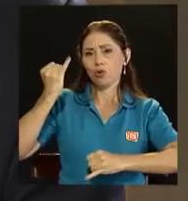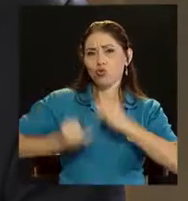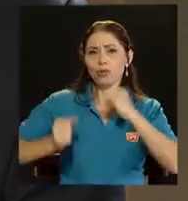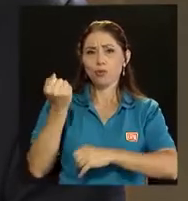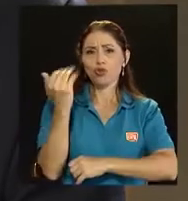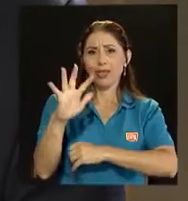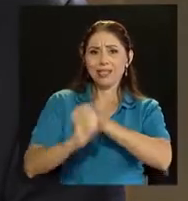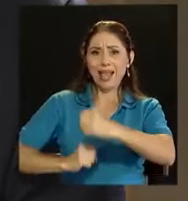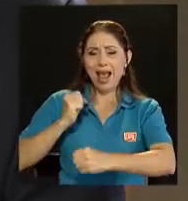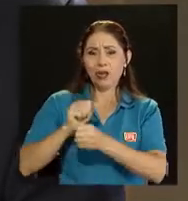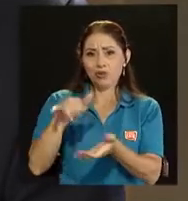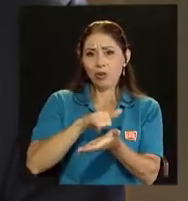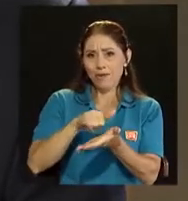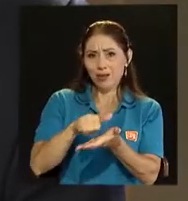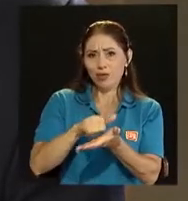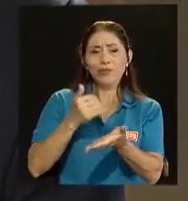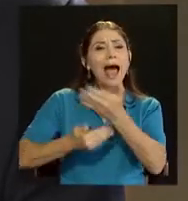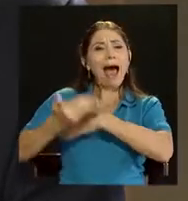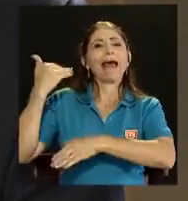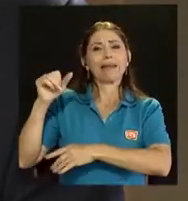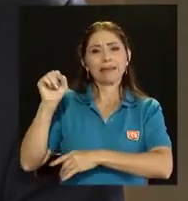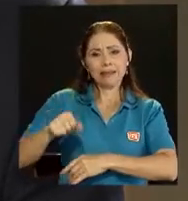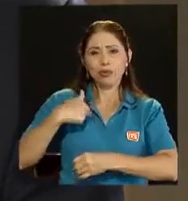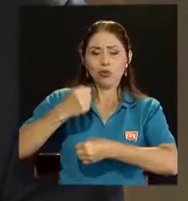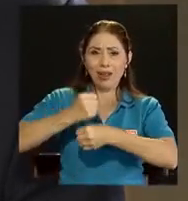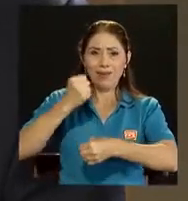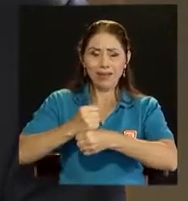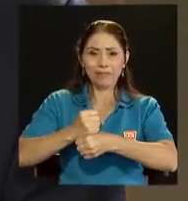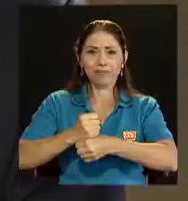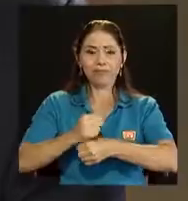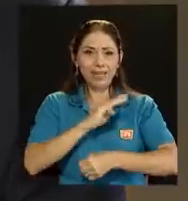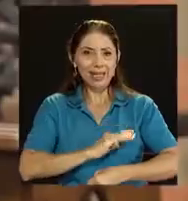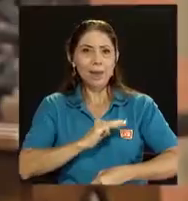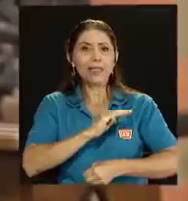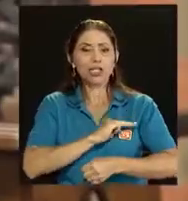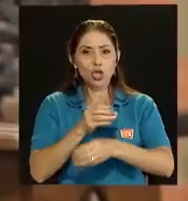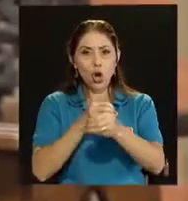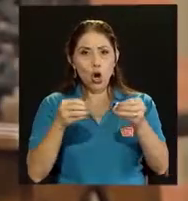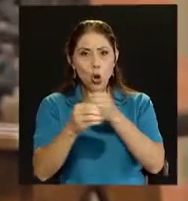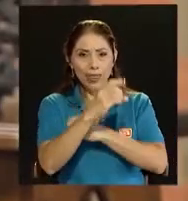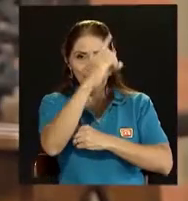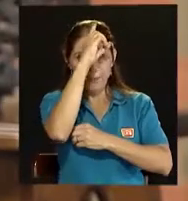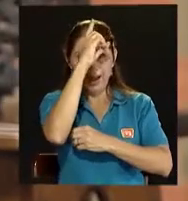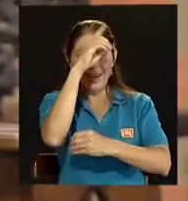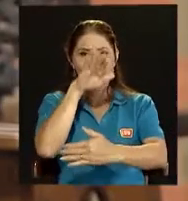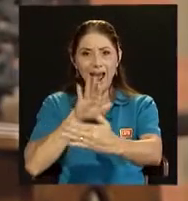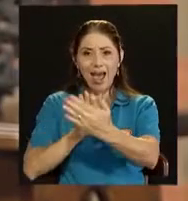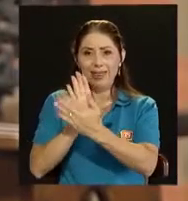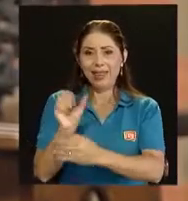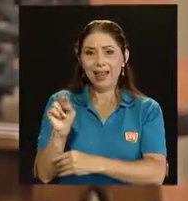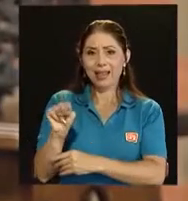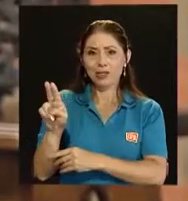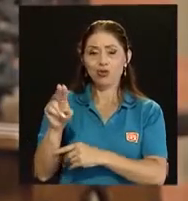15 años en Nueva York, antes sí trabajé en la misión de Alemania antes las Naciones Unidas, en